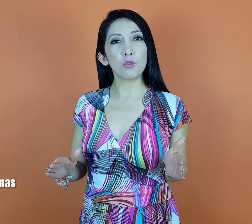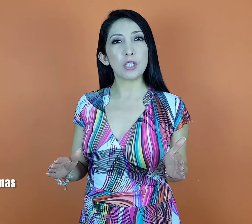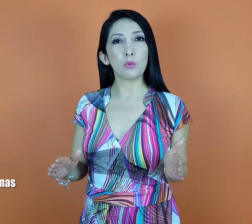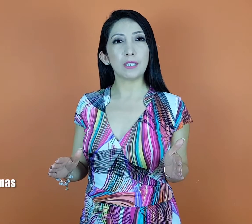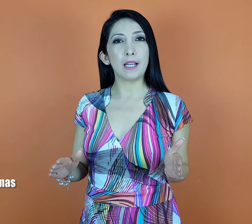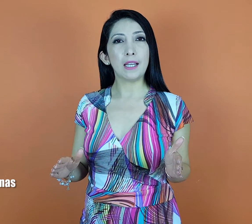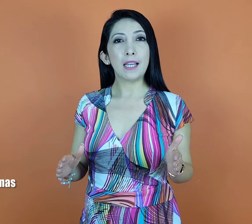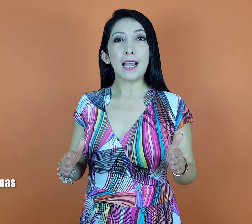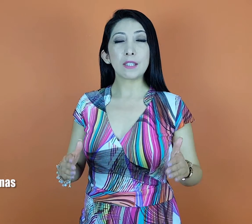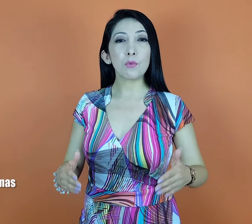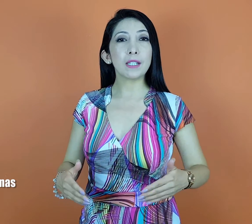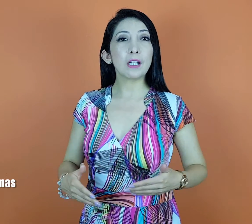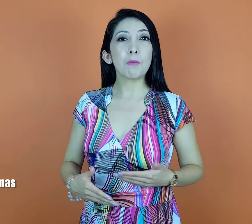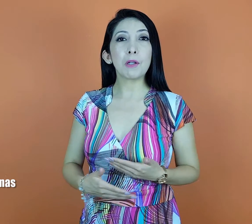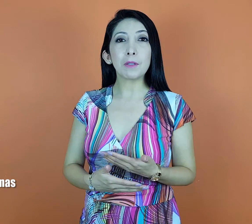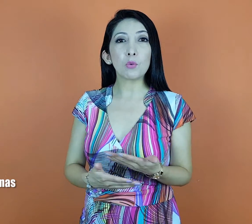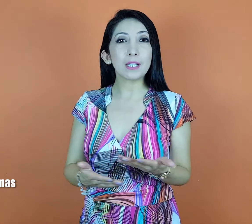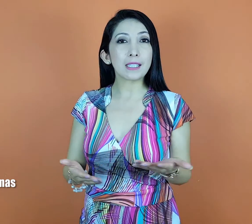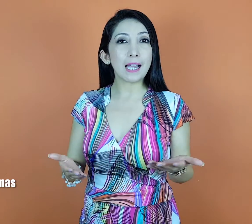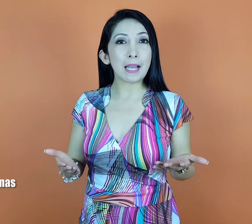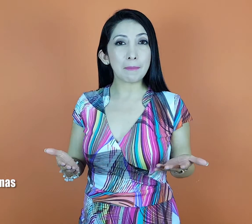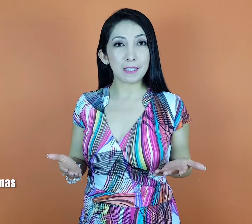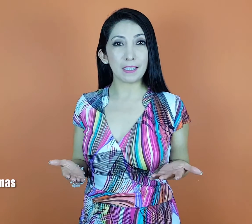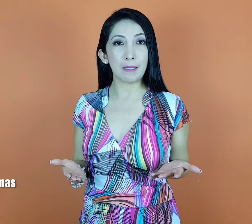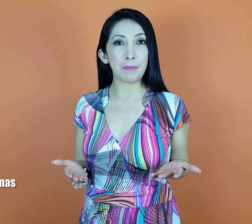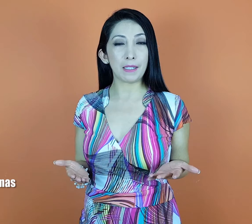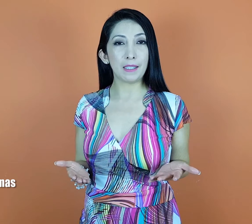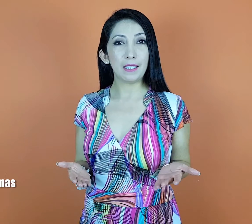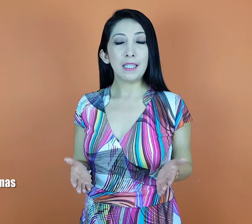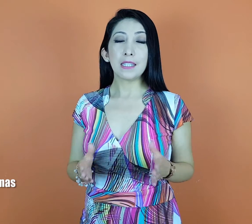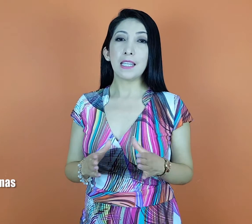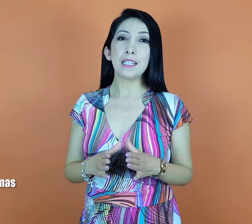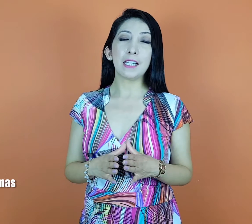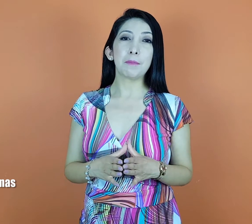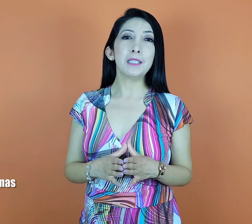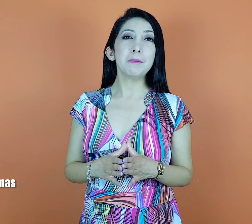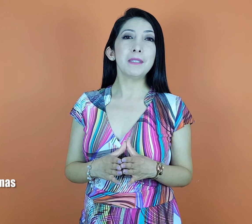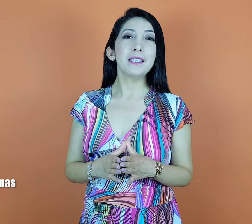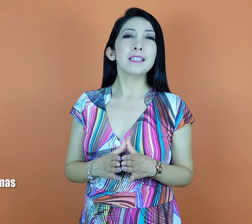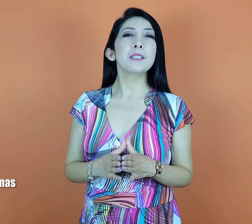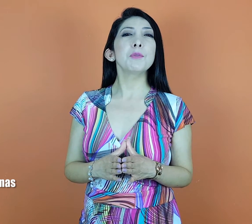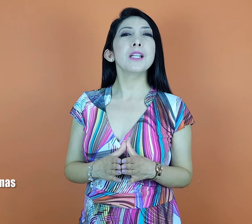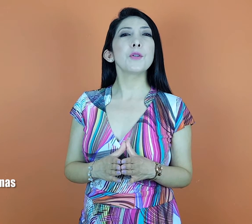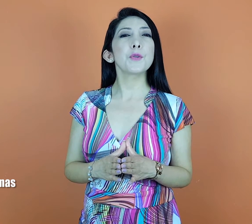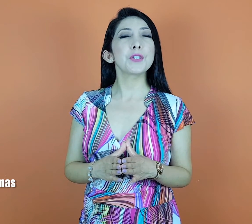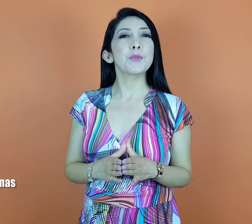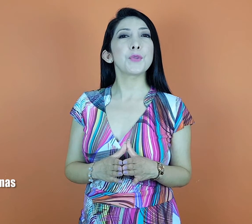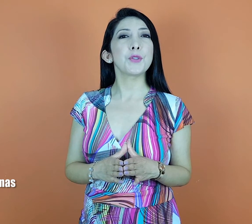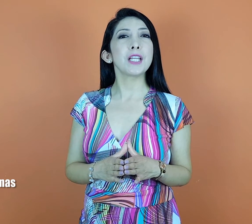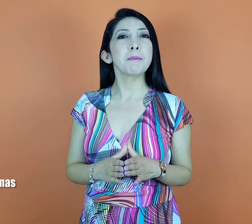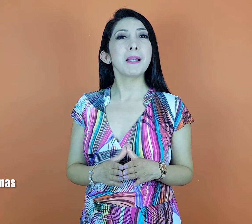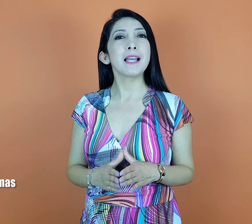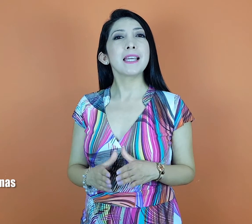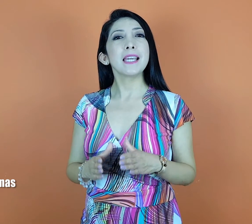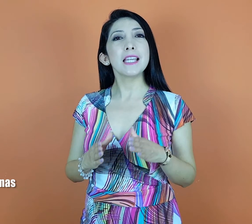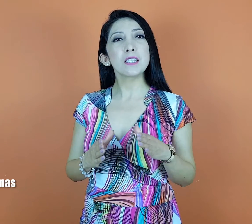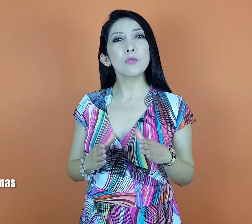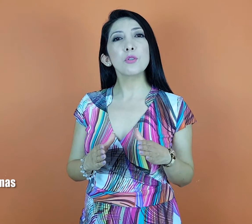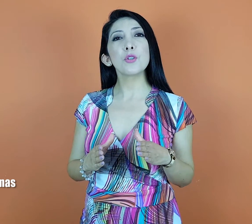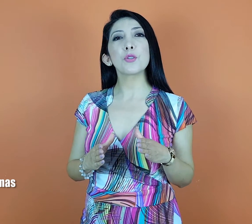usuchinapaq punchawta aswanraq warmikunata amachanapaq. Chayna kaptinmi Tribunal